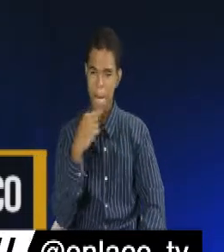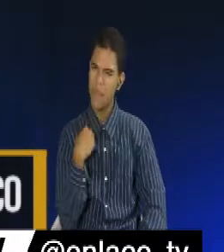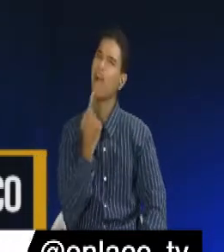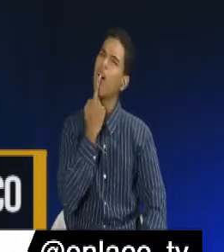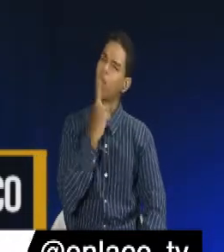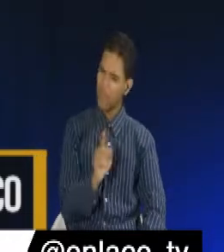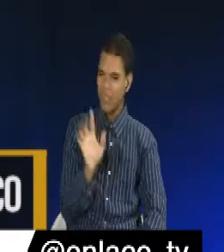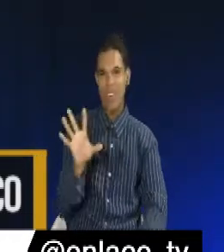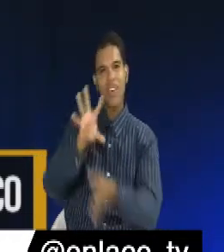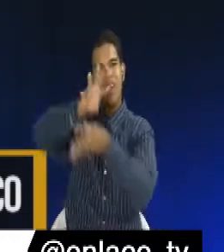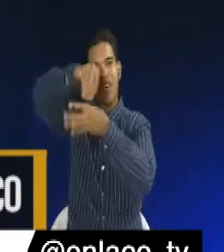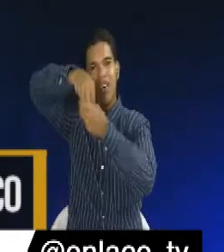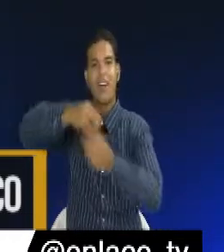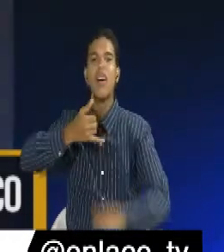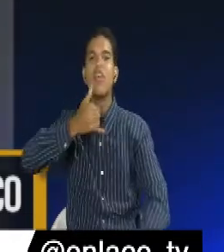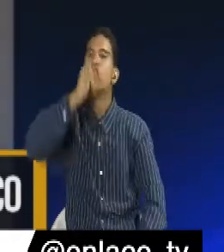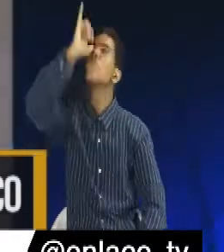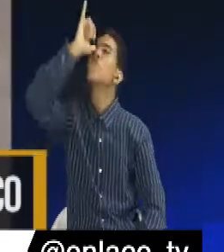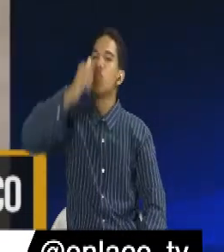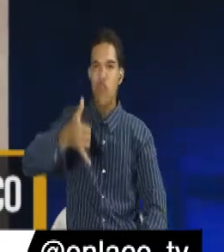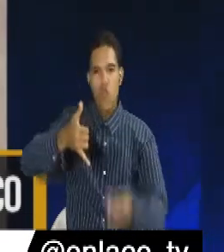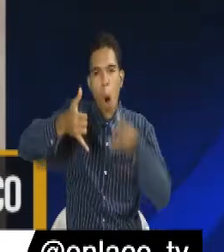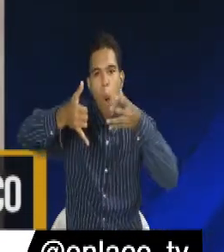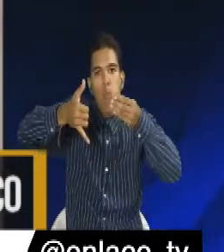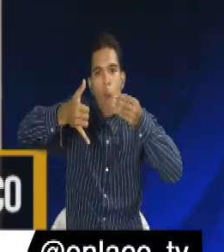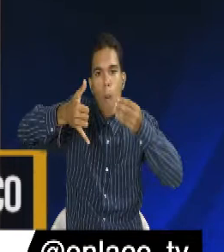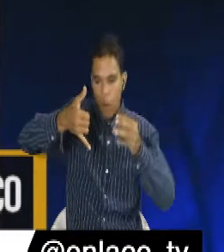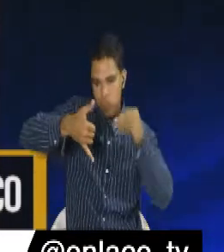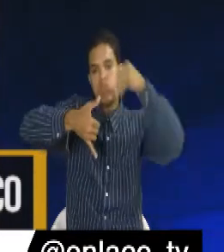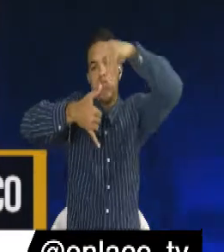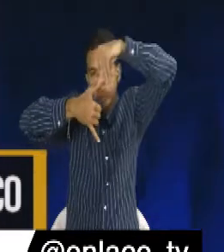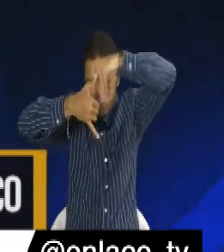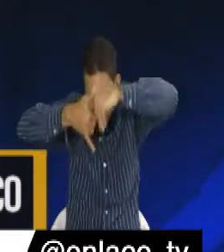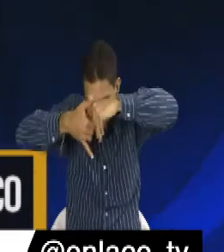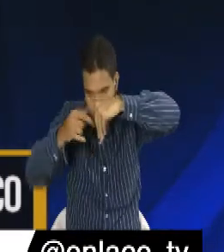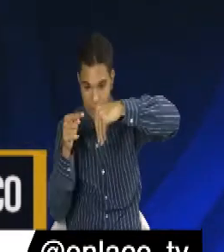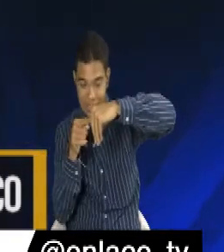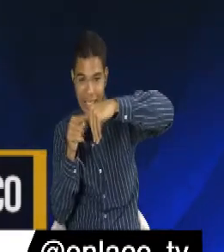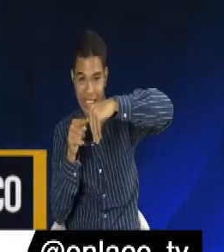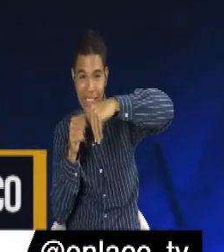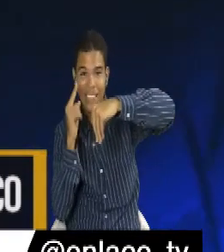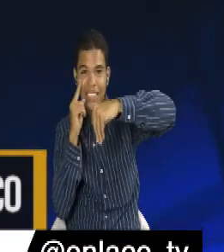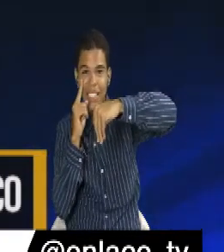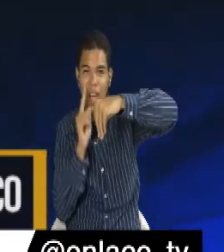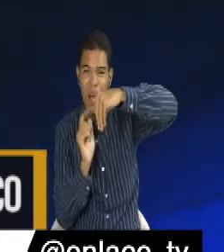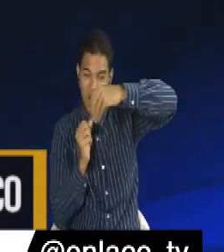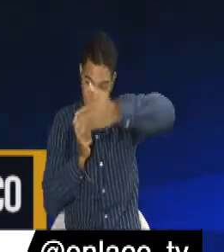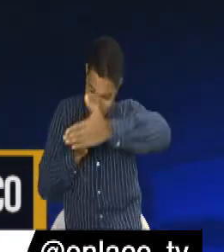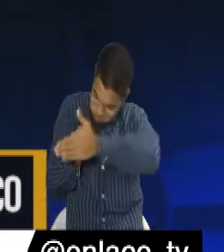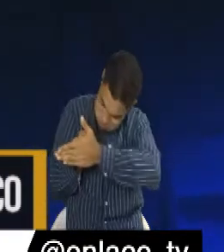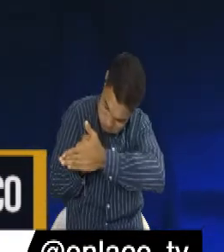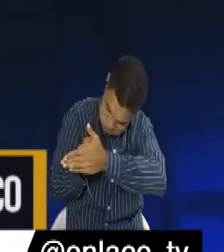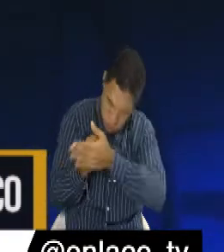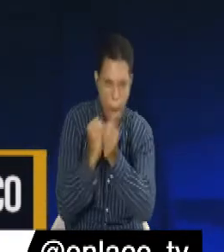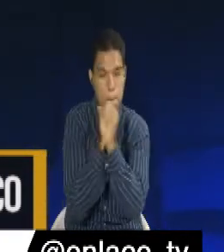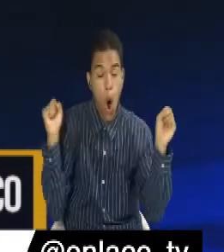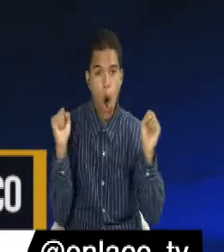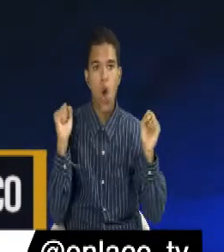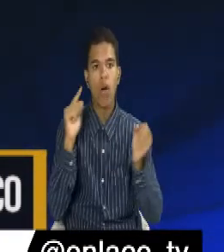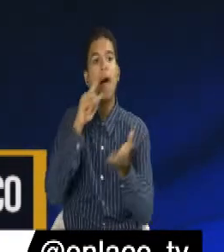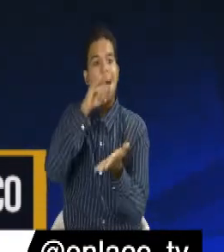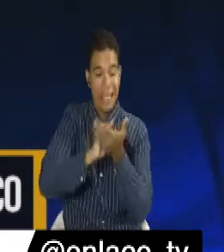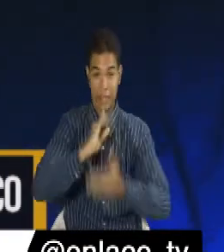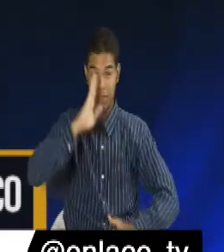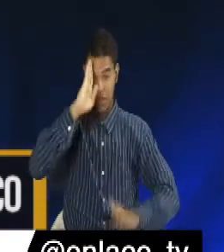se encontró dentro de una botella plástica y sería activado, al parecer, bajo presión. Tropas del Batallón de Selva número 48